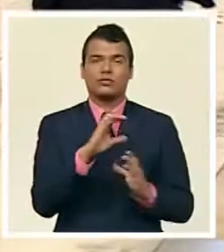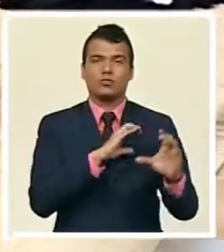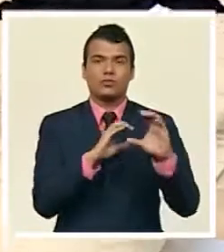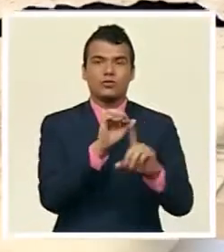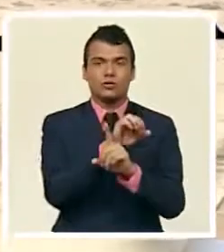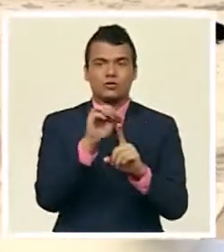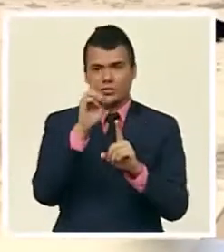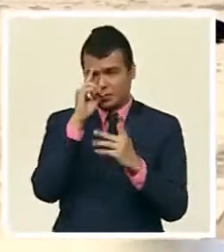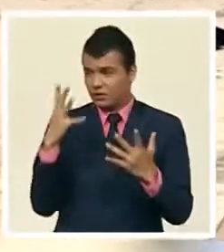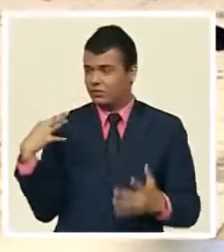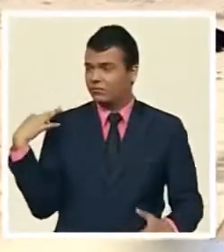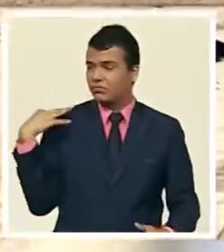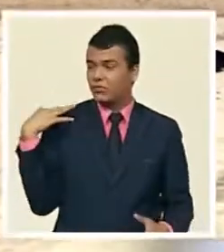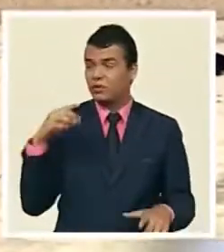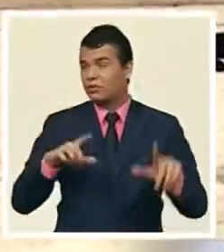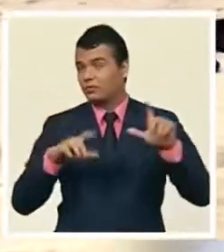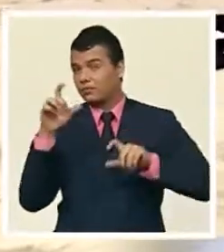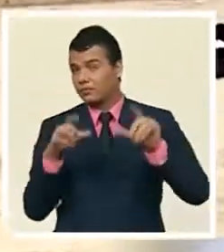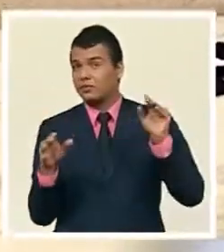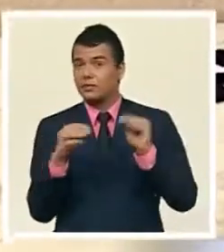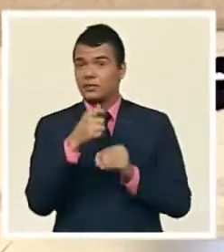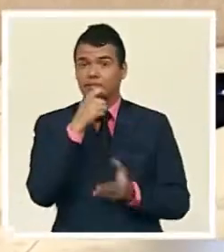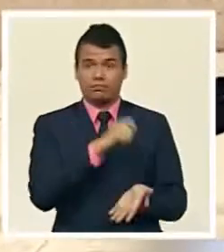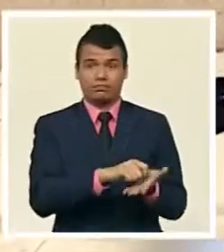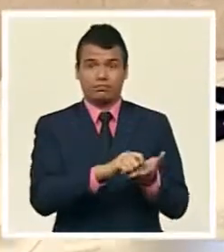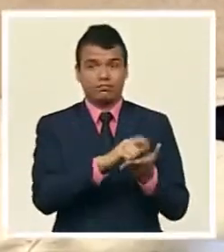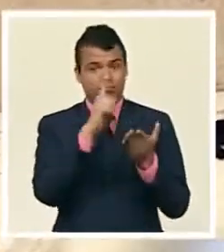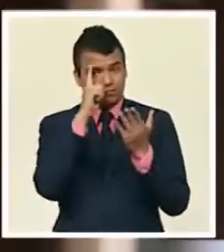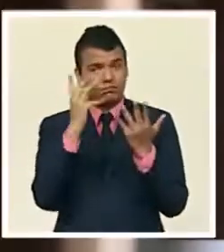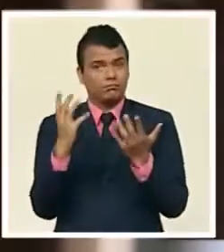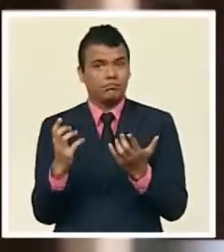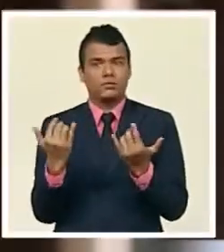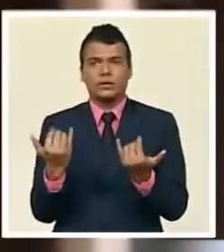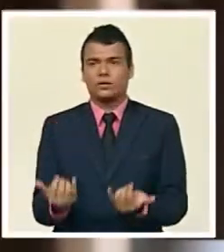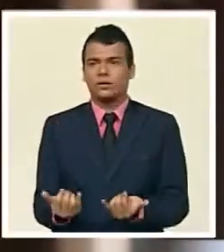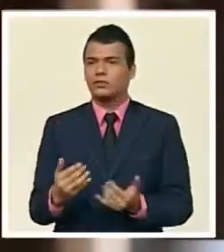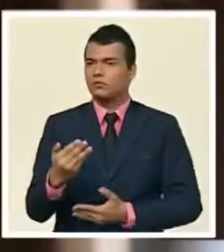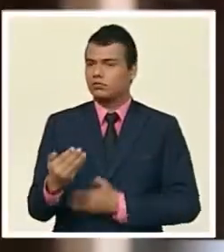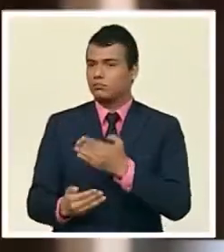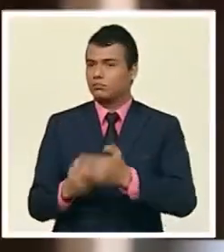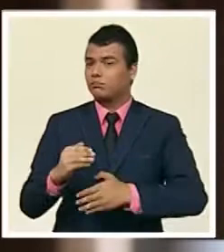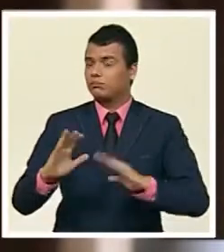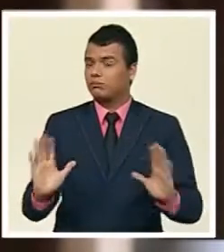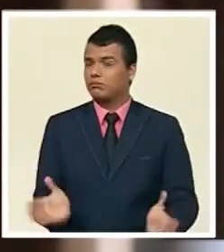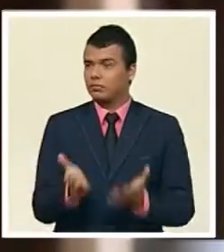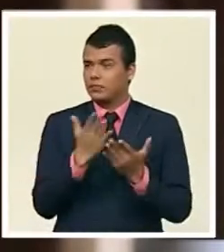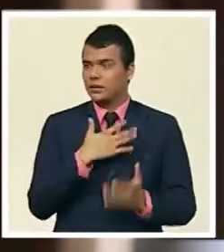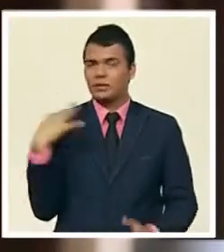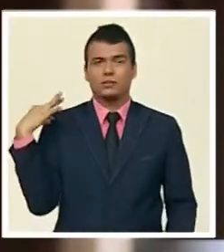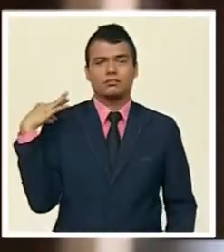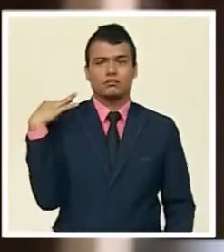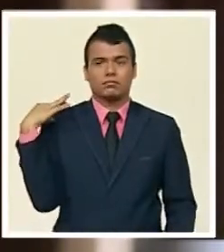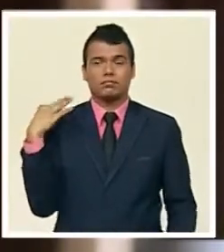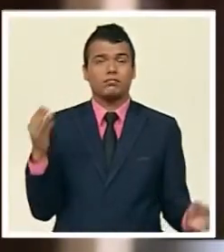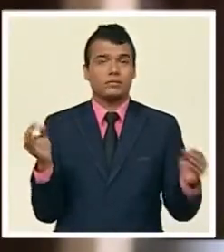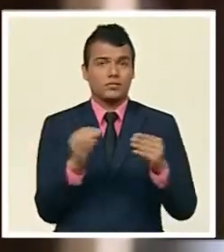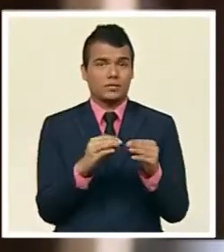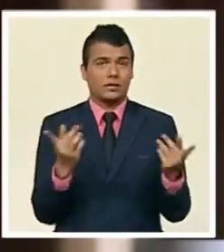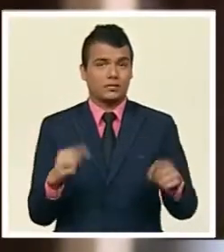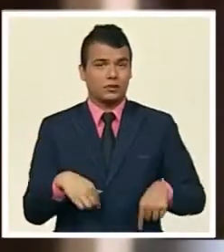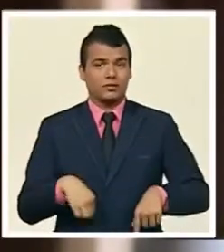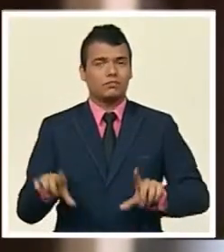siendo una gran modelo de fotografía y periodista. Mejorando en mi carrera del modelaje, obviamente también en mi carrera